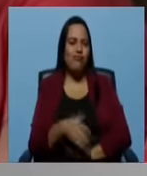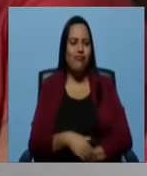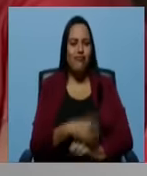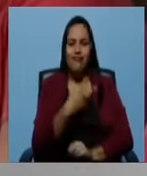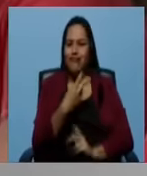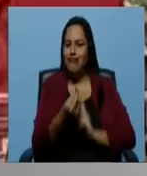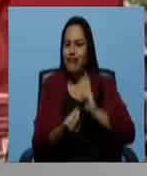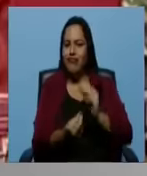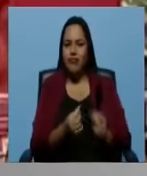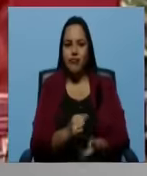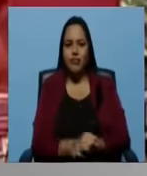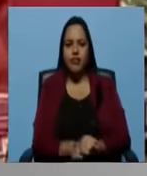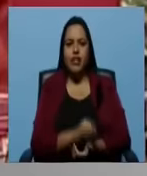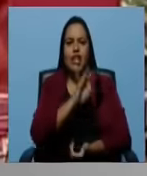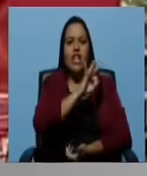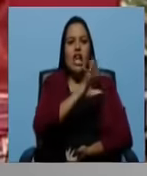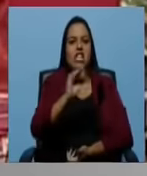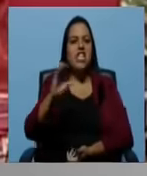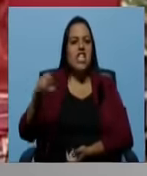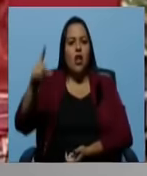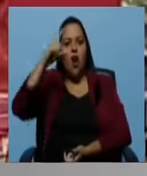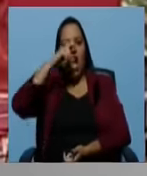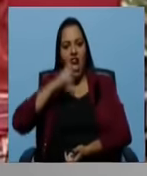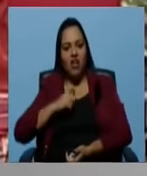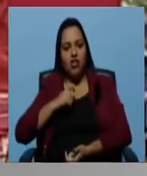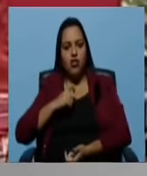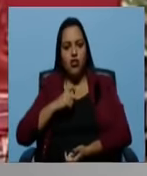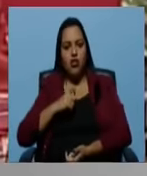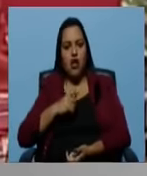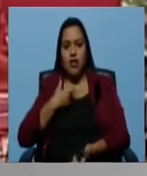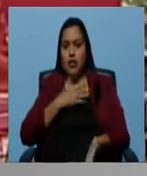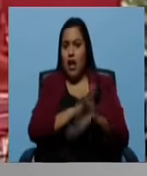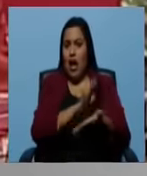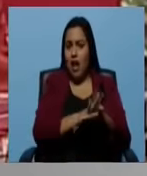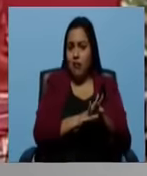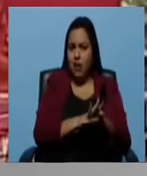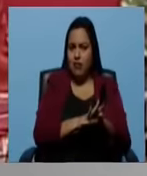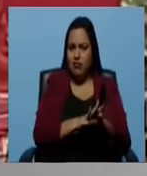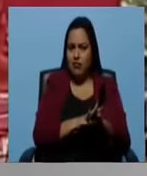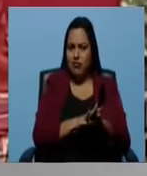¿Cómo que dijo? 300 años de calma no bastan.